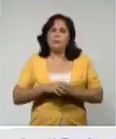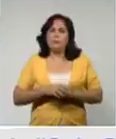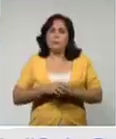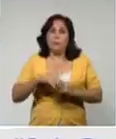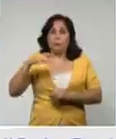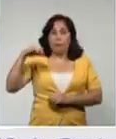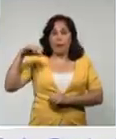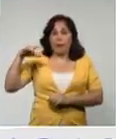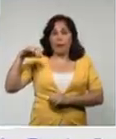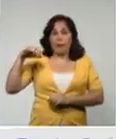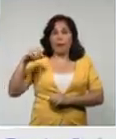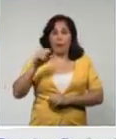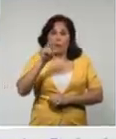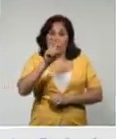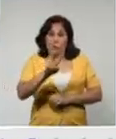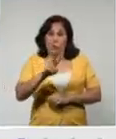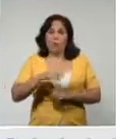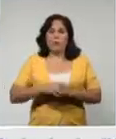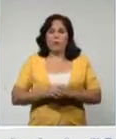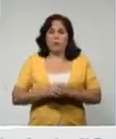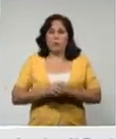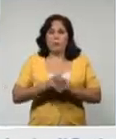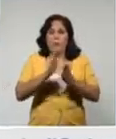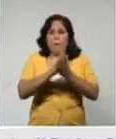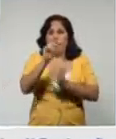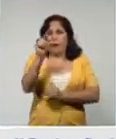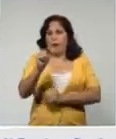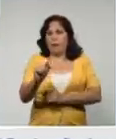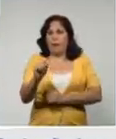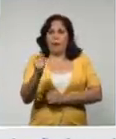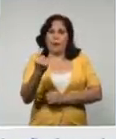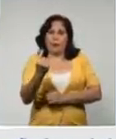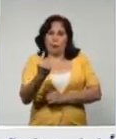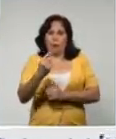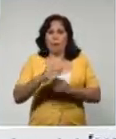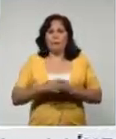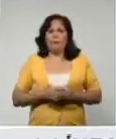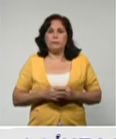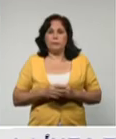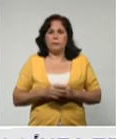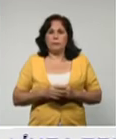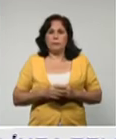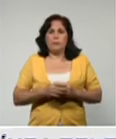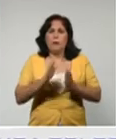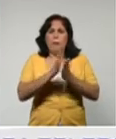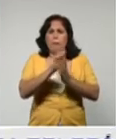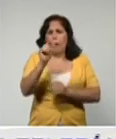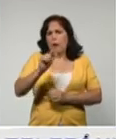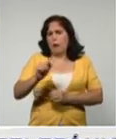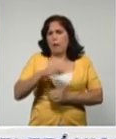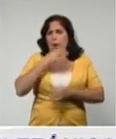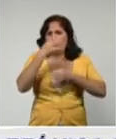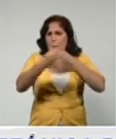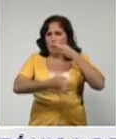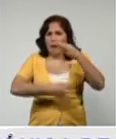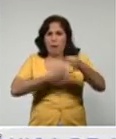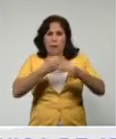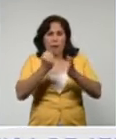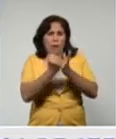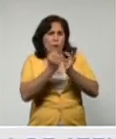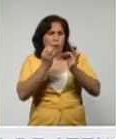del Río 2 y a Mayabeque 1. El caso de Mayabeque diagnosticado es el